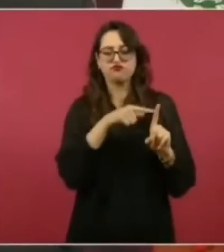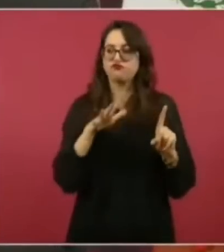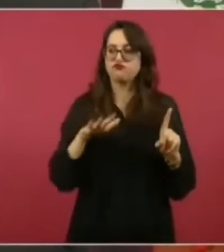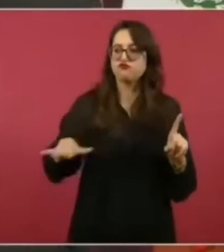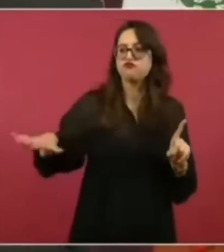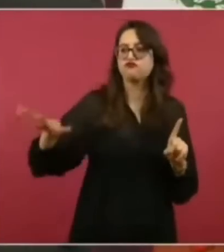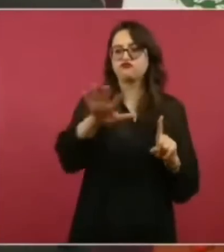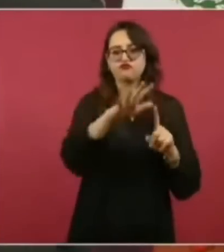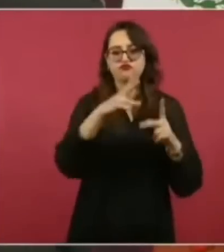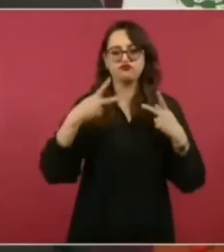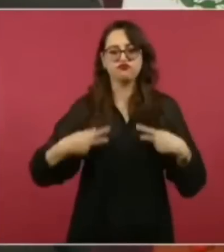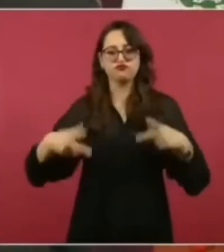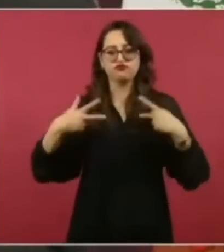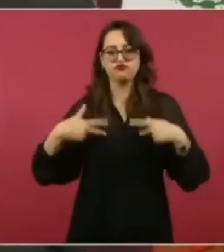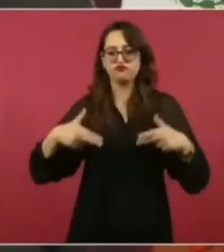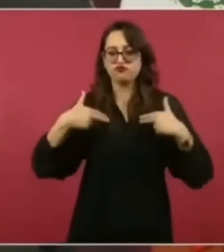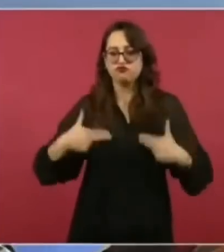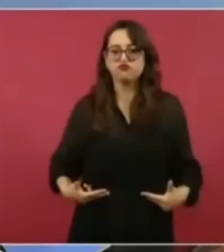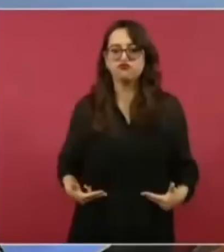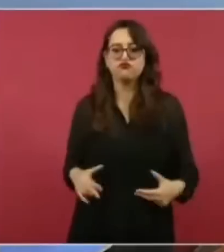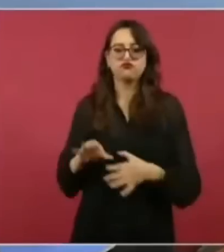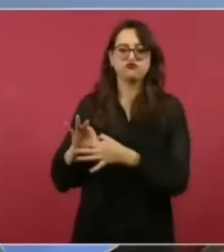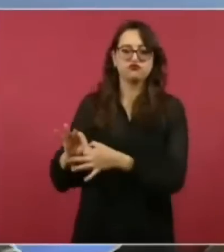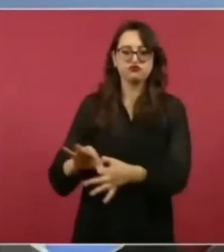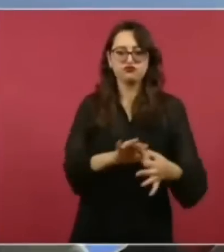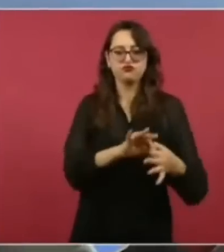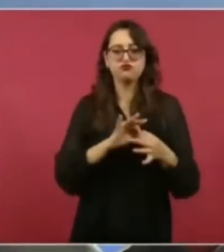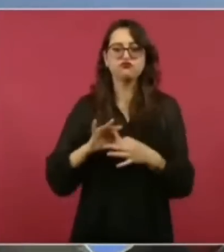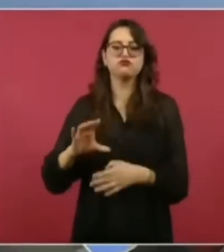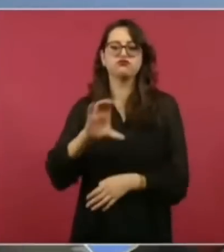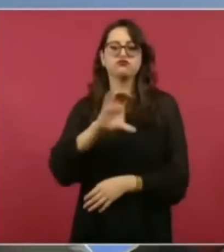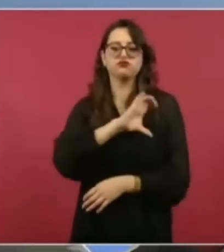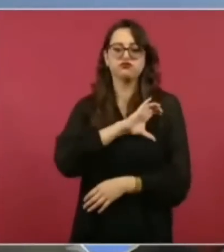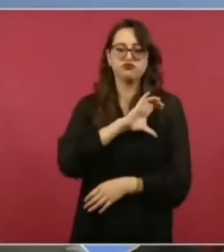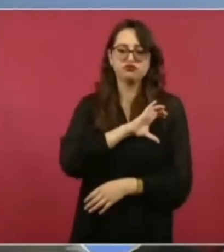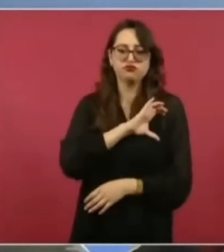social, humano, fraterno.